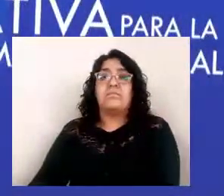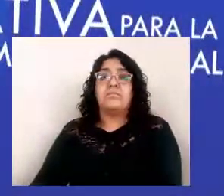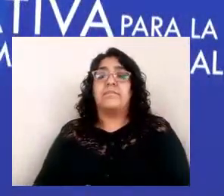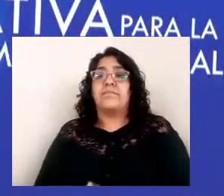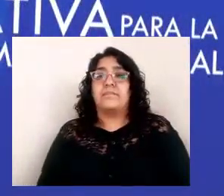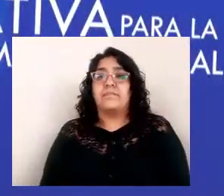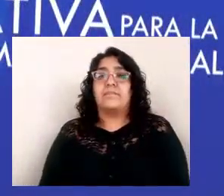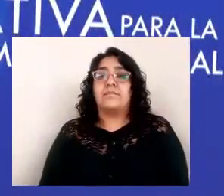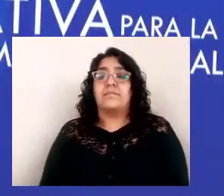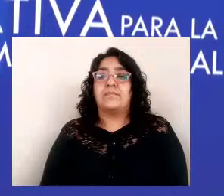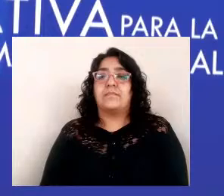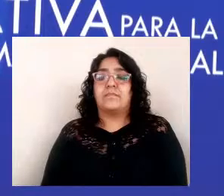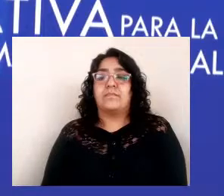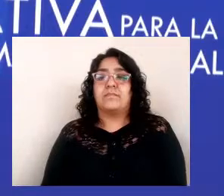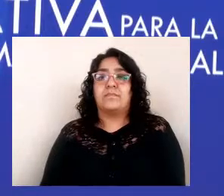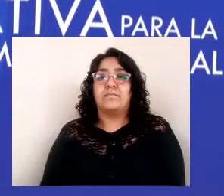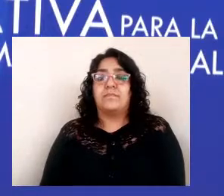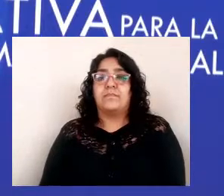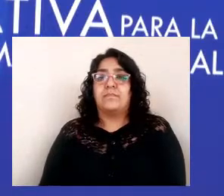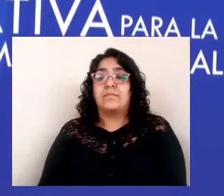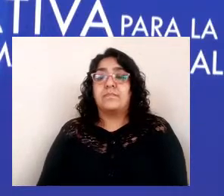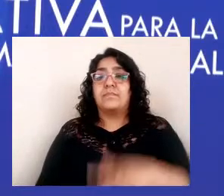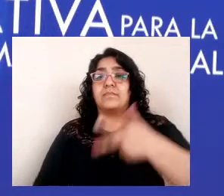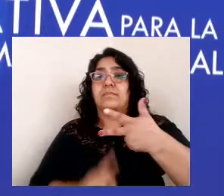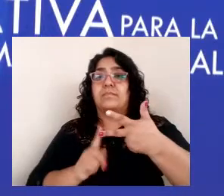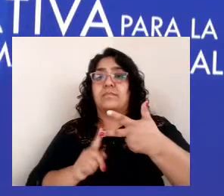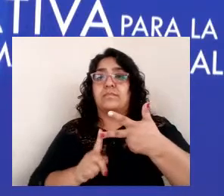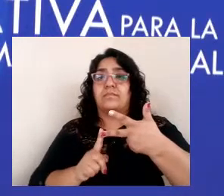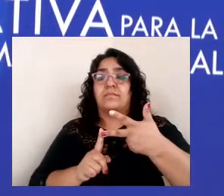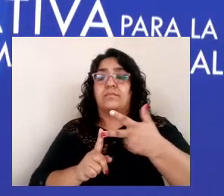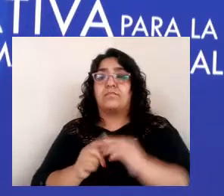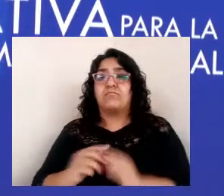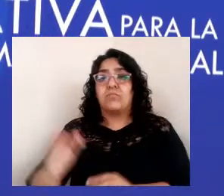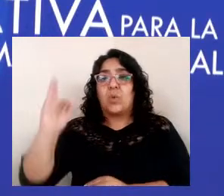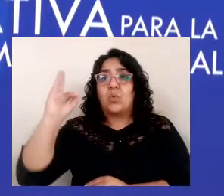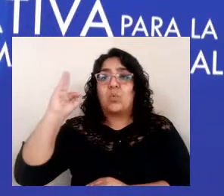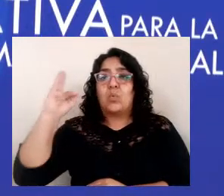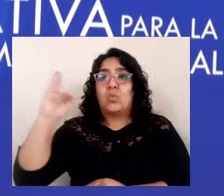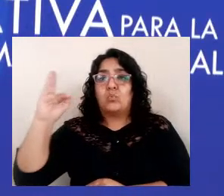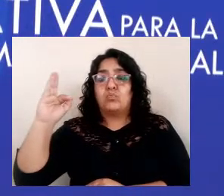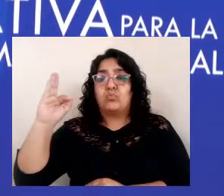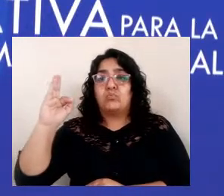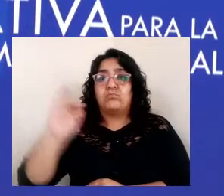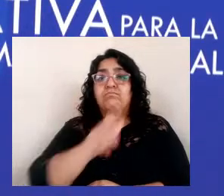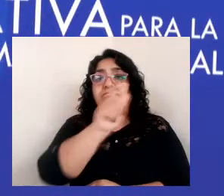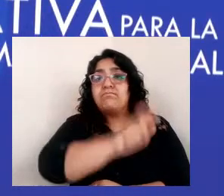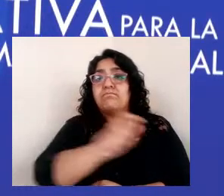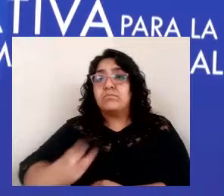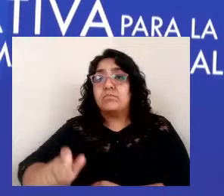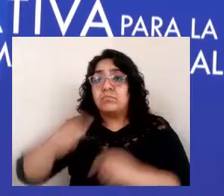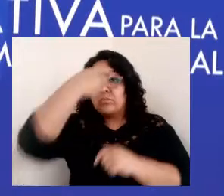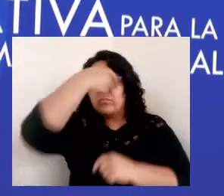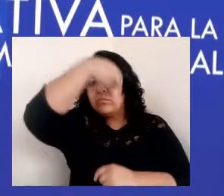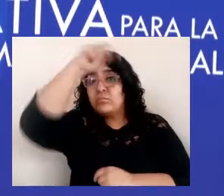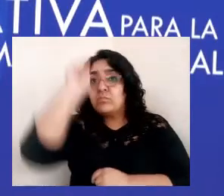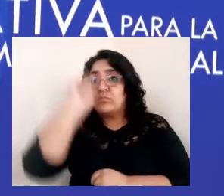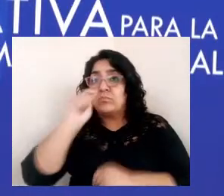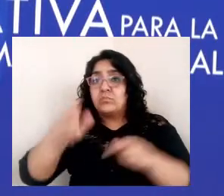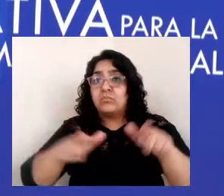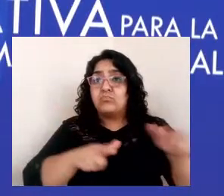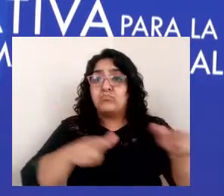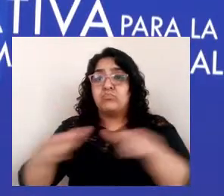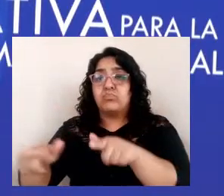Tercero, toma de juramento a los graduandos. a cargo de la Magíster